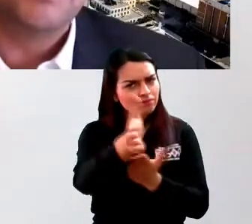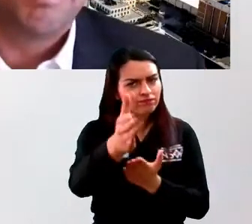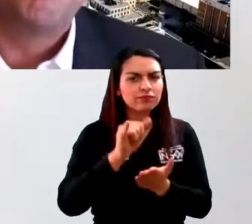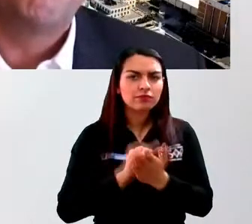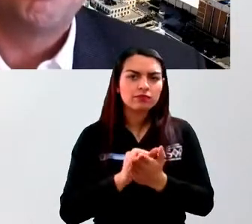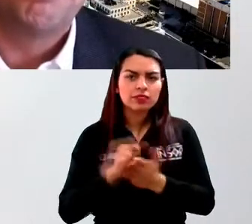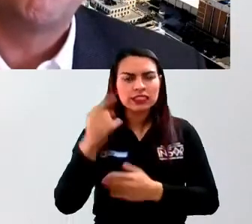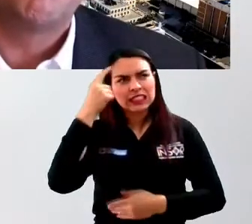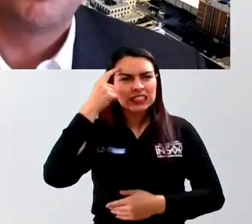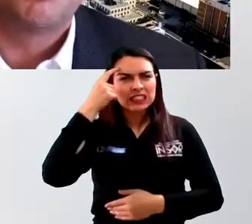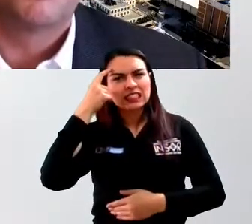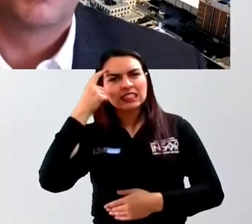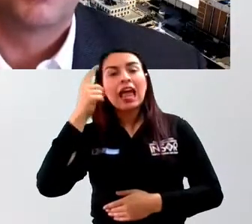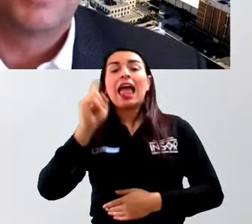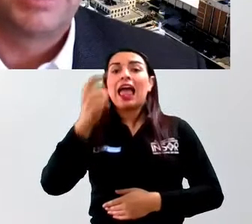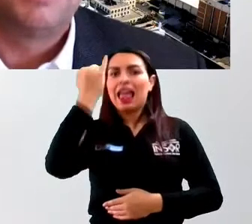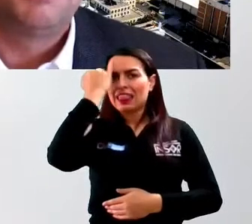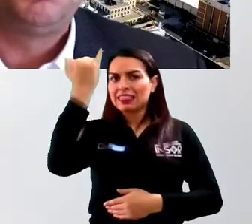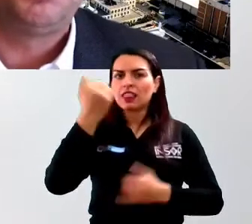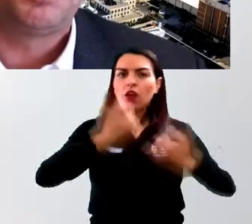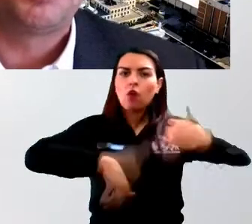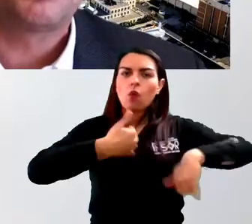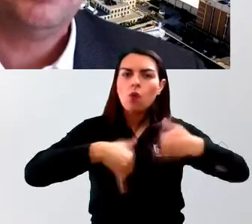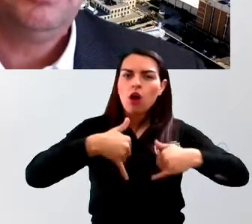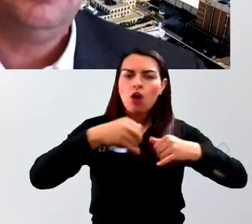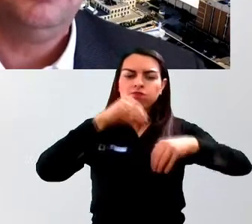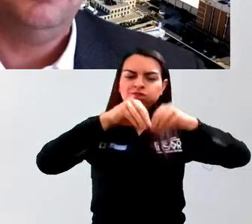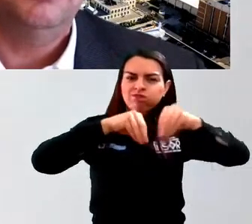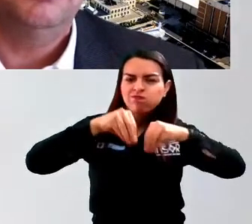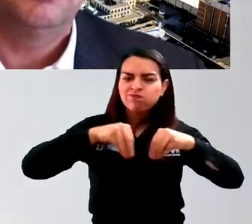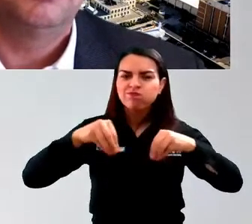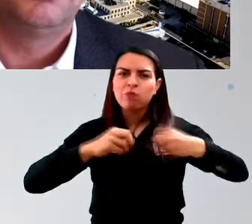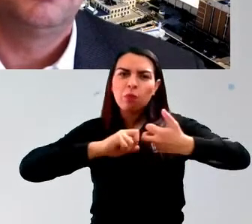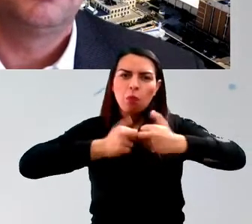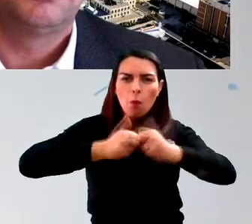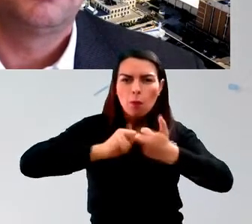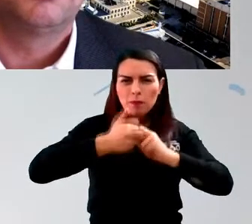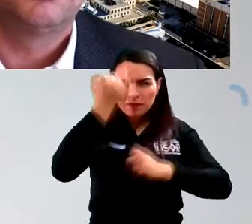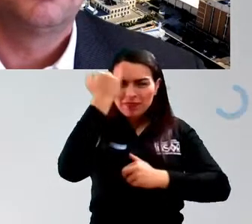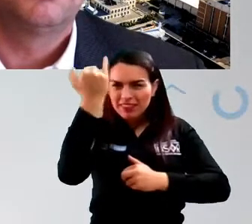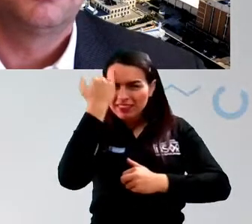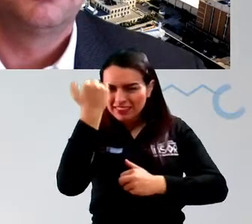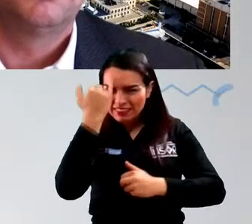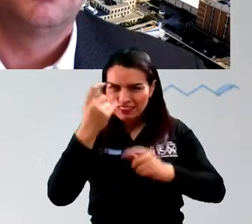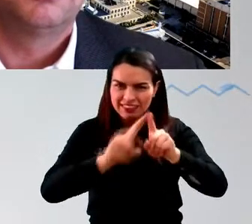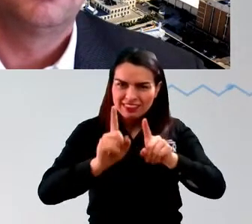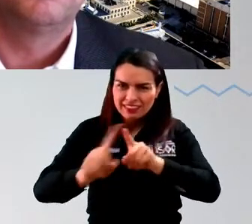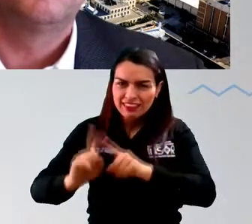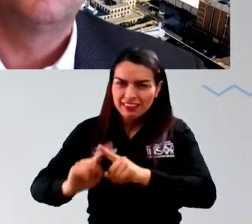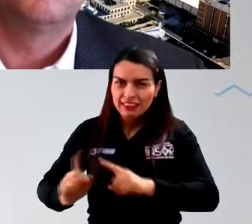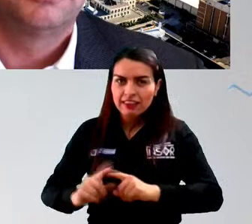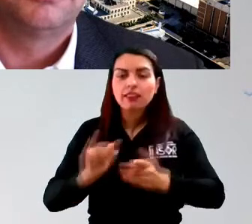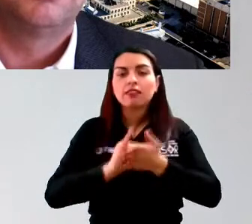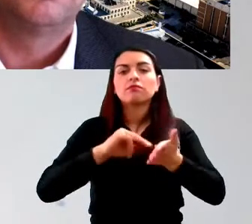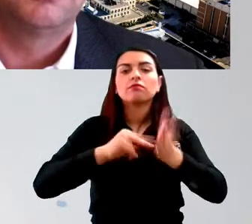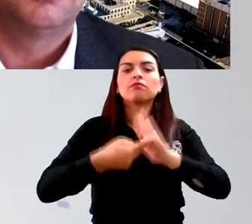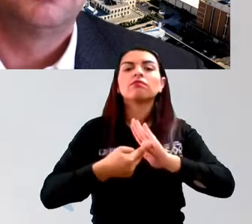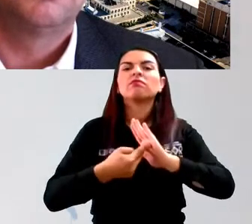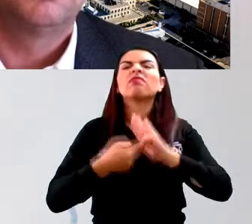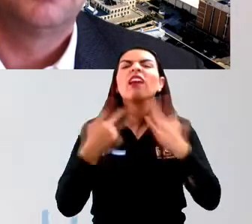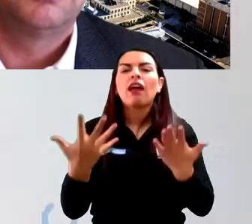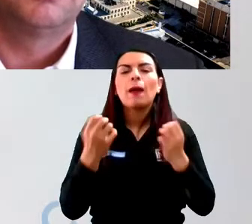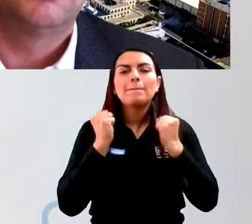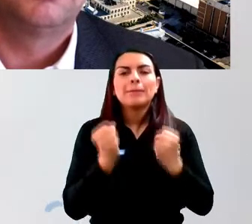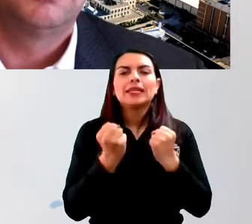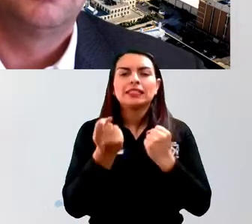gamificación. Entonces creamos sistemas de juegos que se montan sobre bases de preguntas